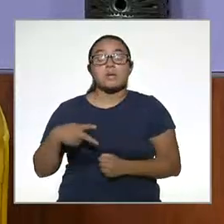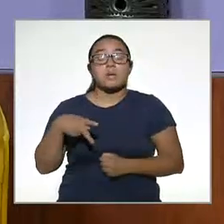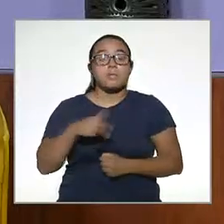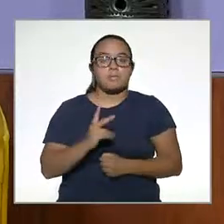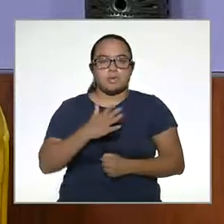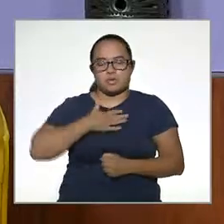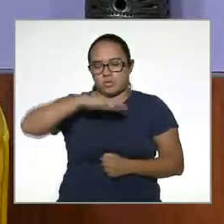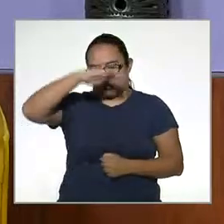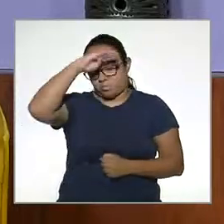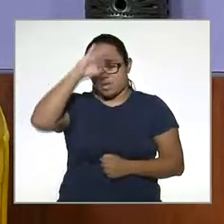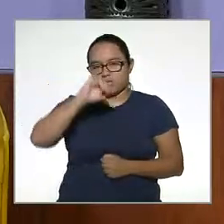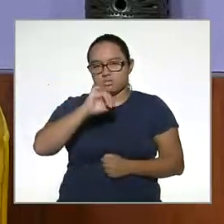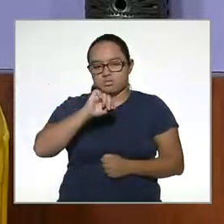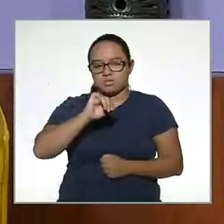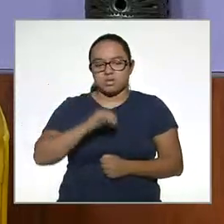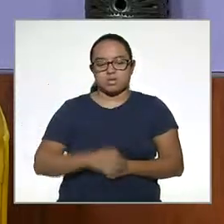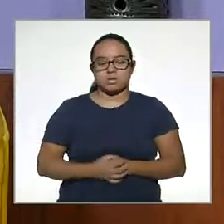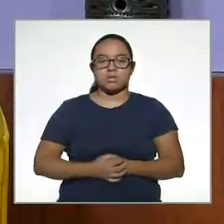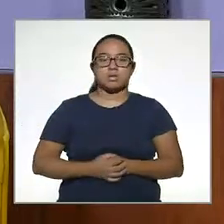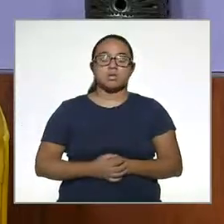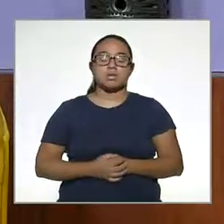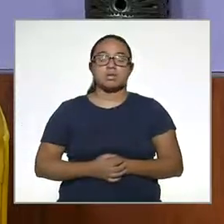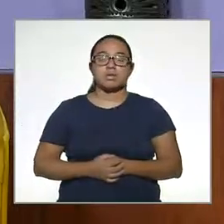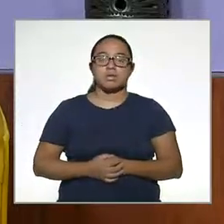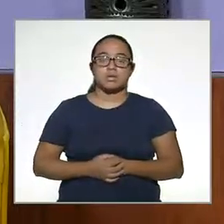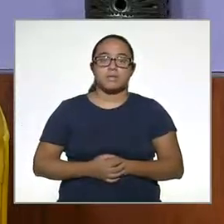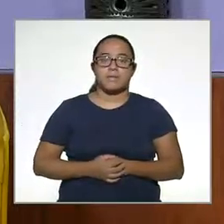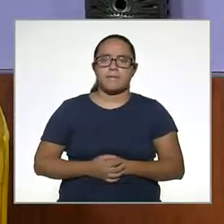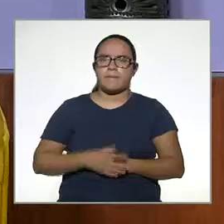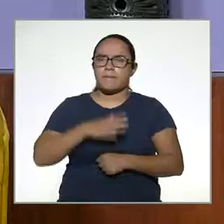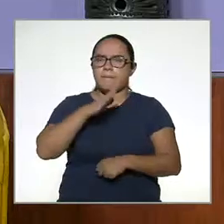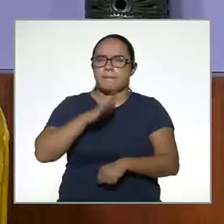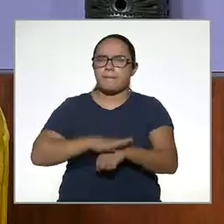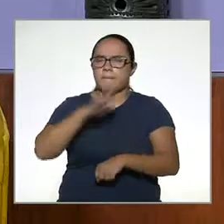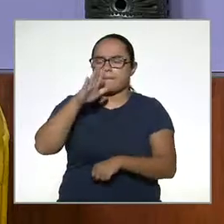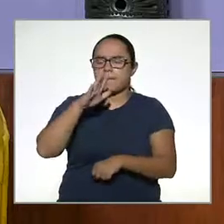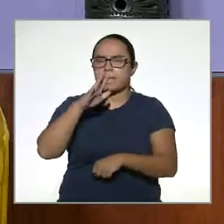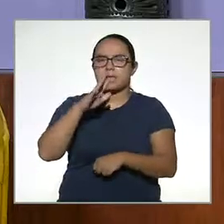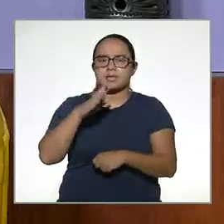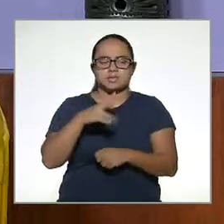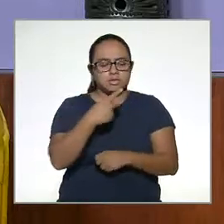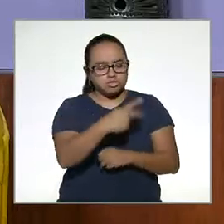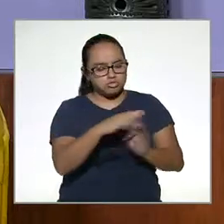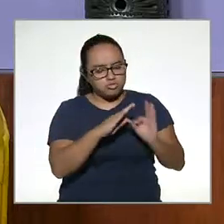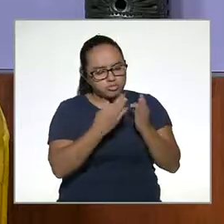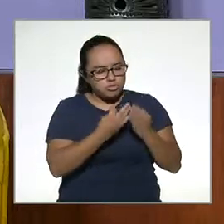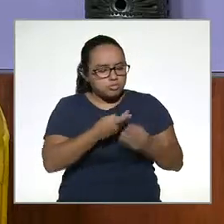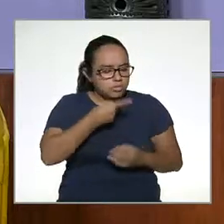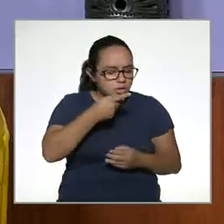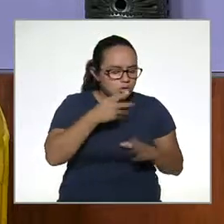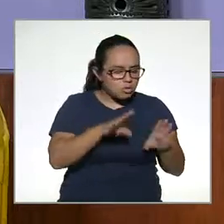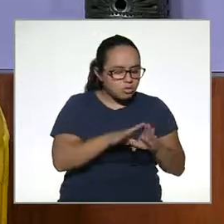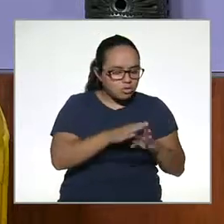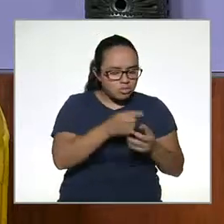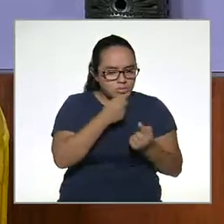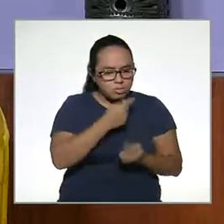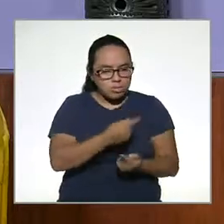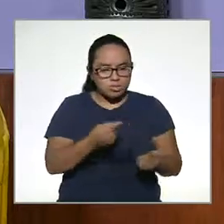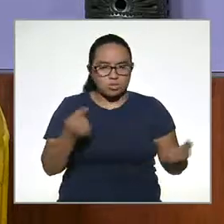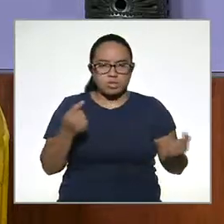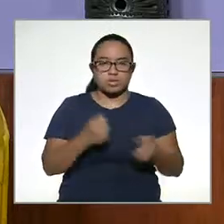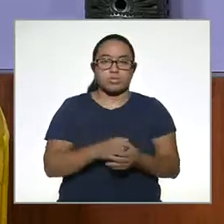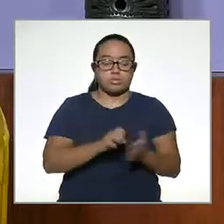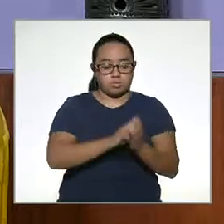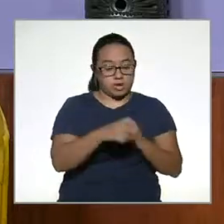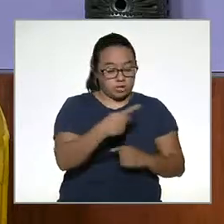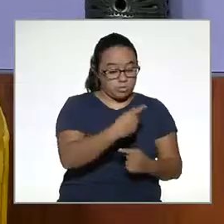que, pienso que la apuesta es un poco más a ubicar el lenguaje de los niños, o sea, el lenguaje de los niños no es el